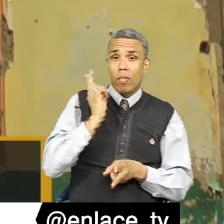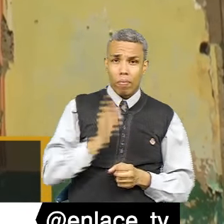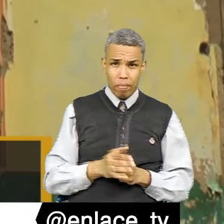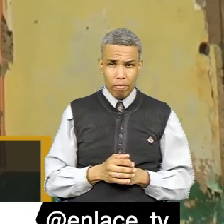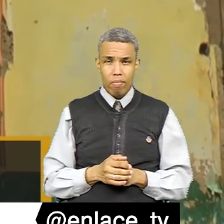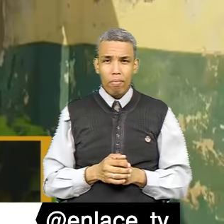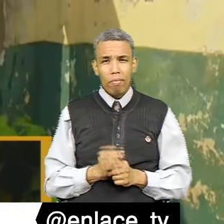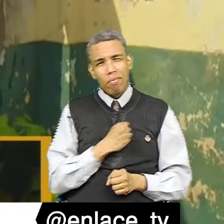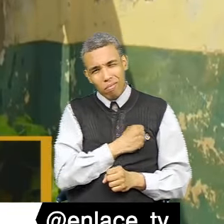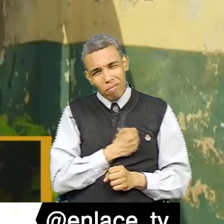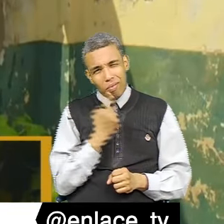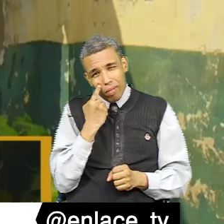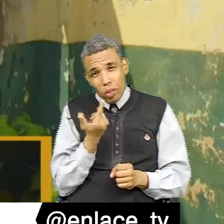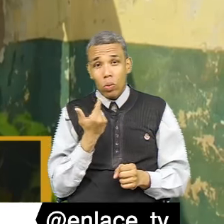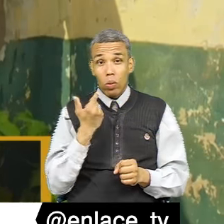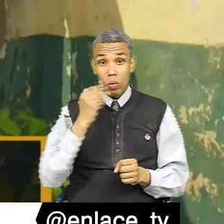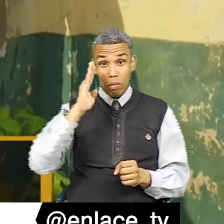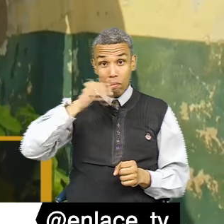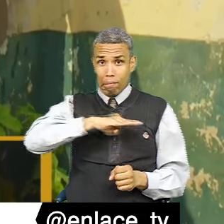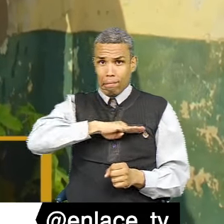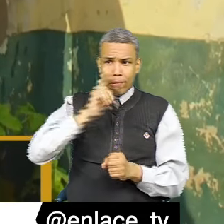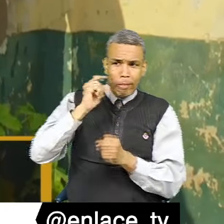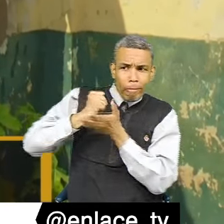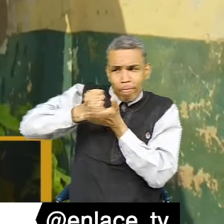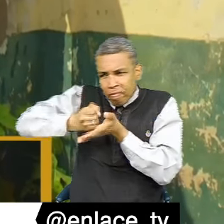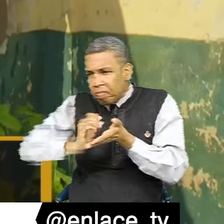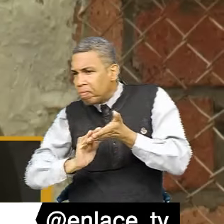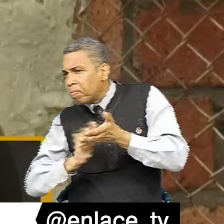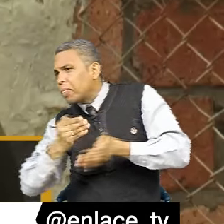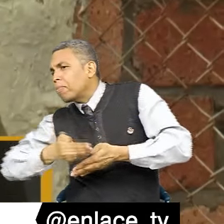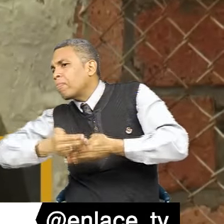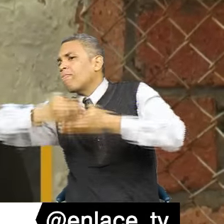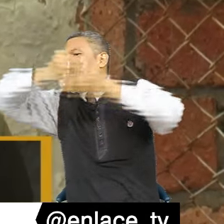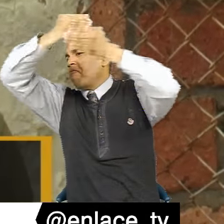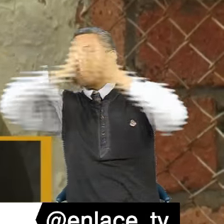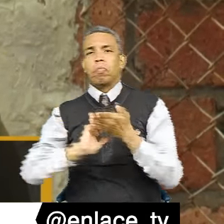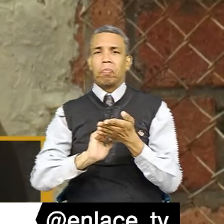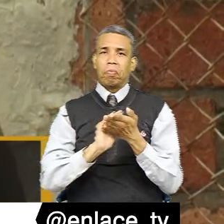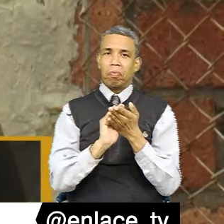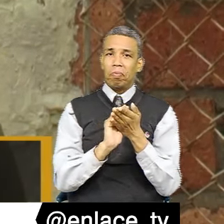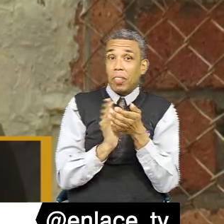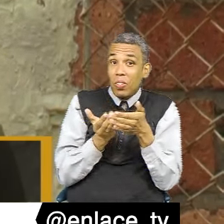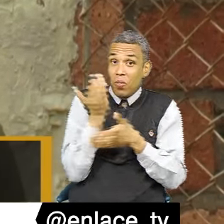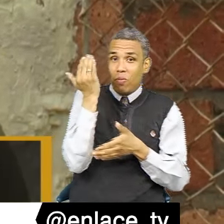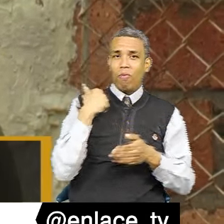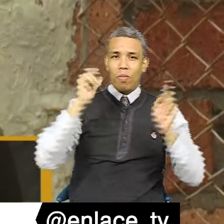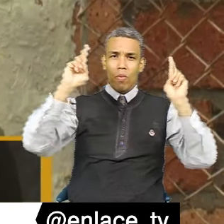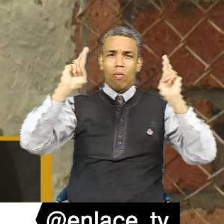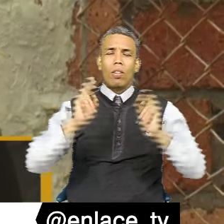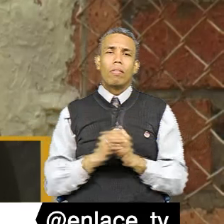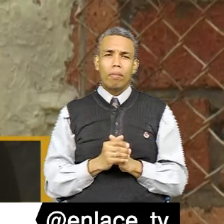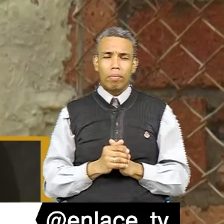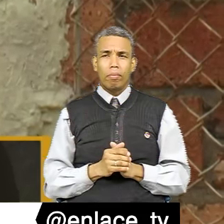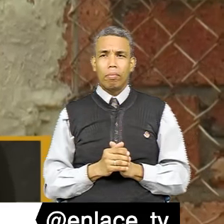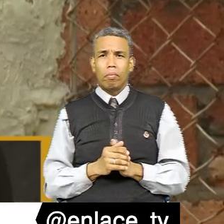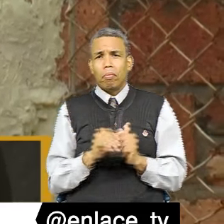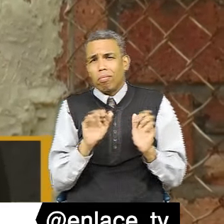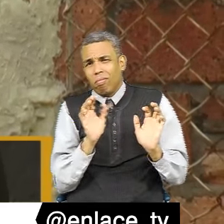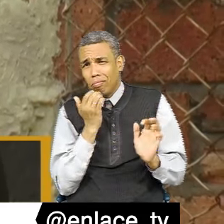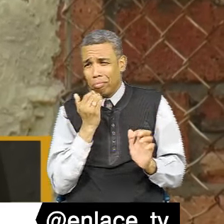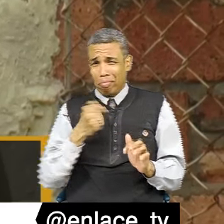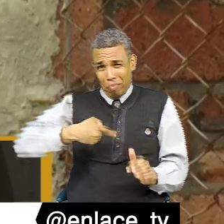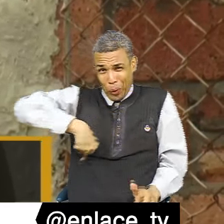administración municipal le dé una ocupación distinta en beneficio de la comunidad a este lugar. Ha estado solicitándolo a las entidades competentes, llámese